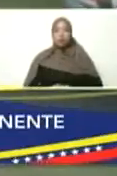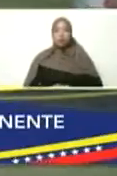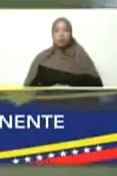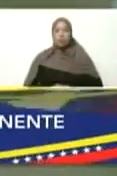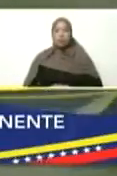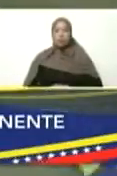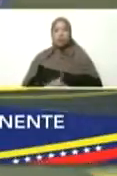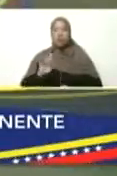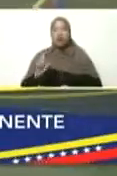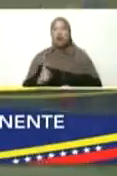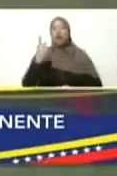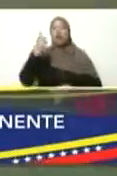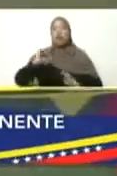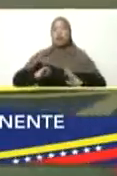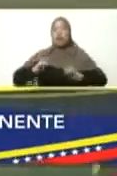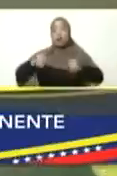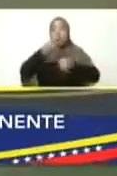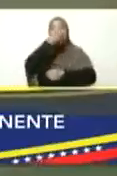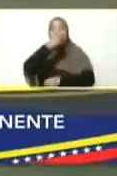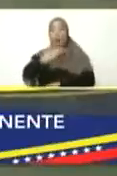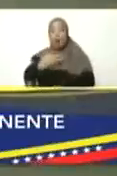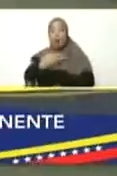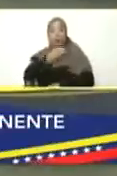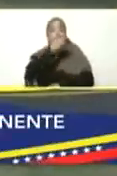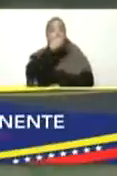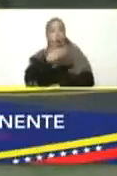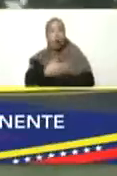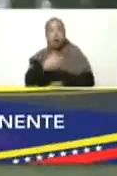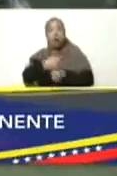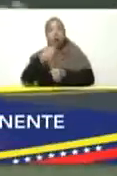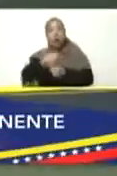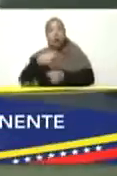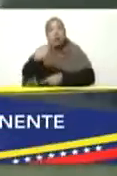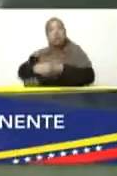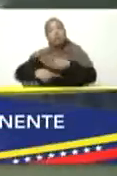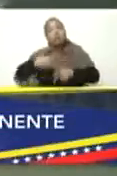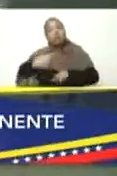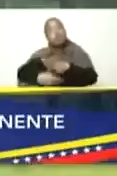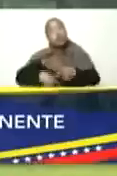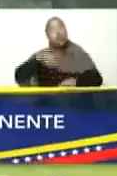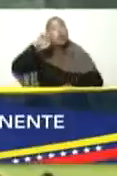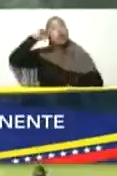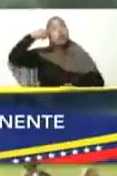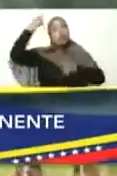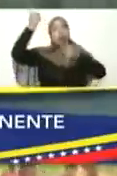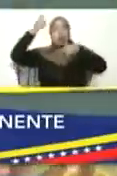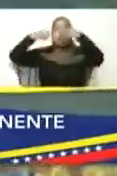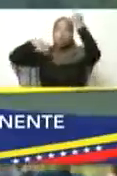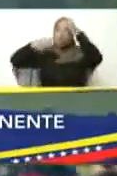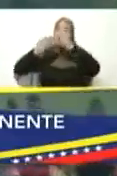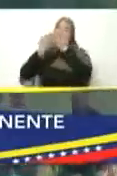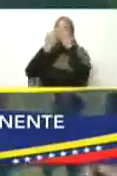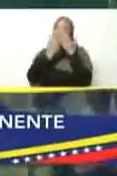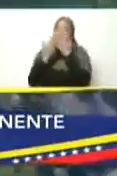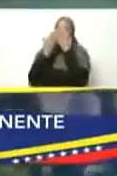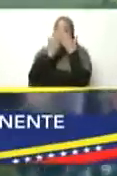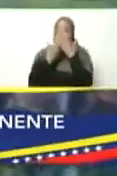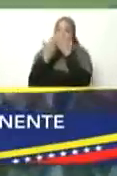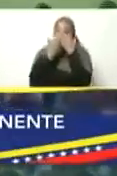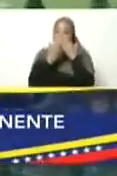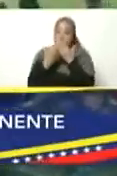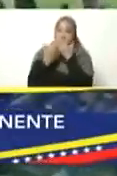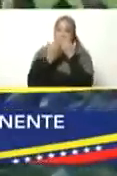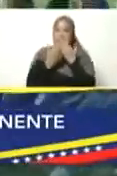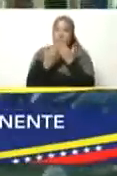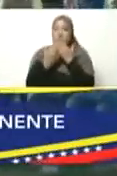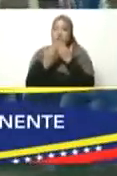formulación, primera etapa. Y fue bueno, muy bueno. Yo recuerdo al comandante Chávez personalmente estudiando y escribiendo artículos